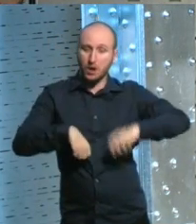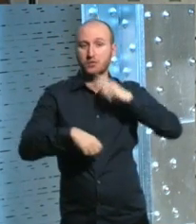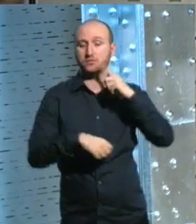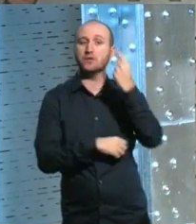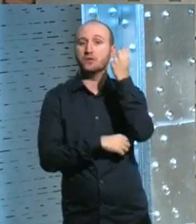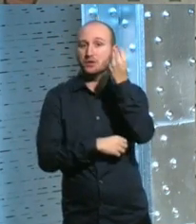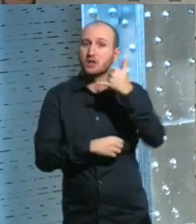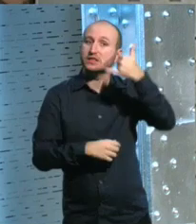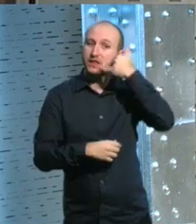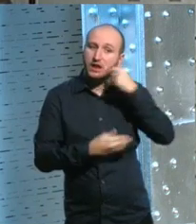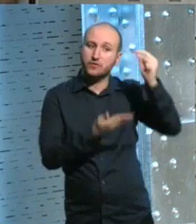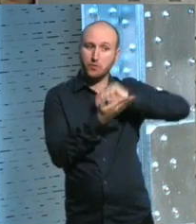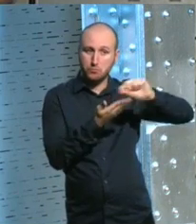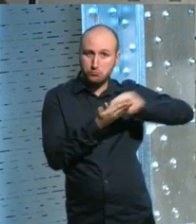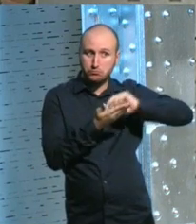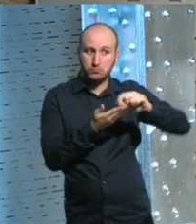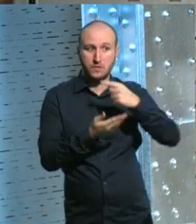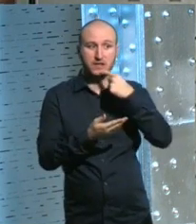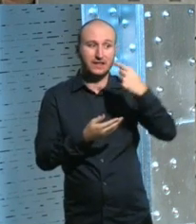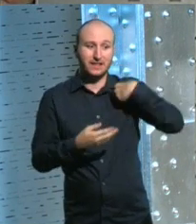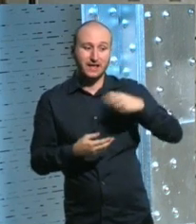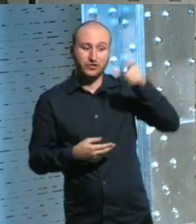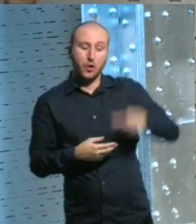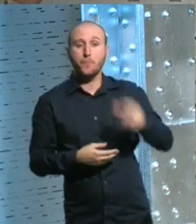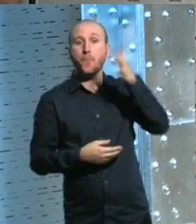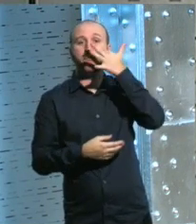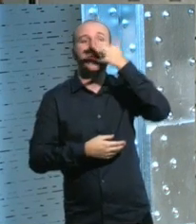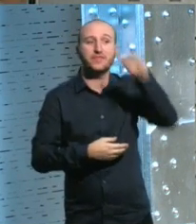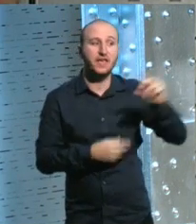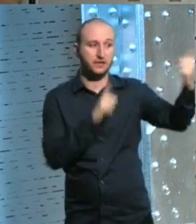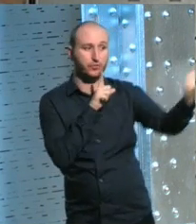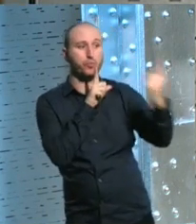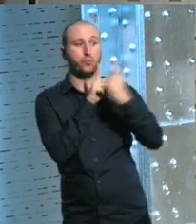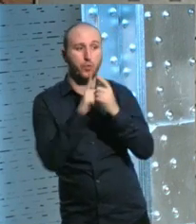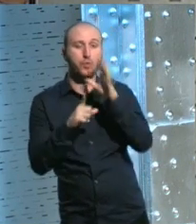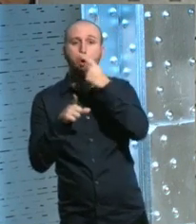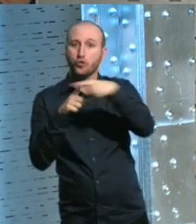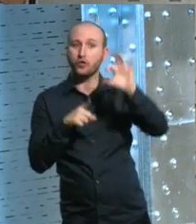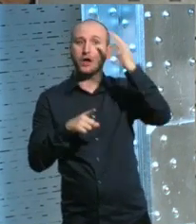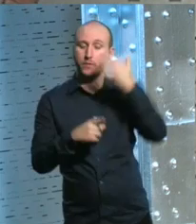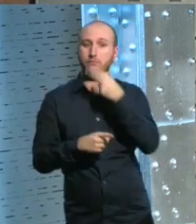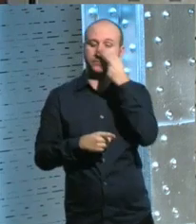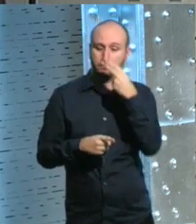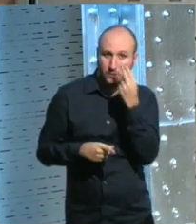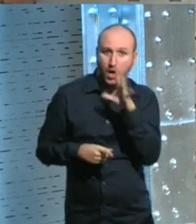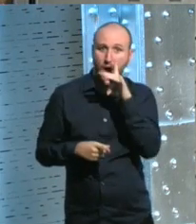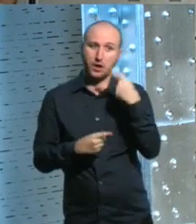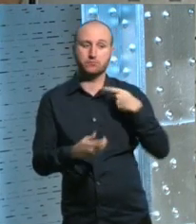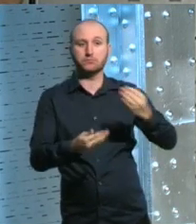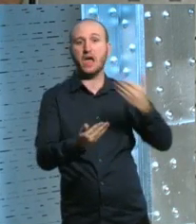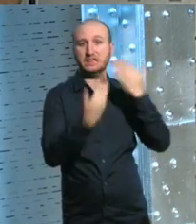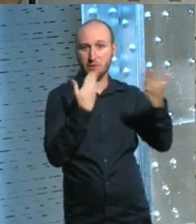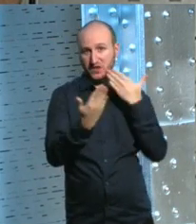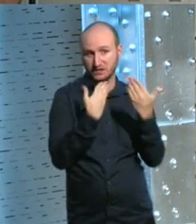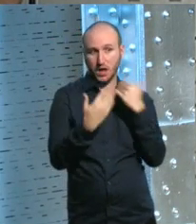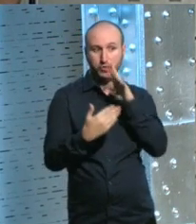habló a un fulano, y le dijo, tengo aquí un francés interesante sobre innovación, etcétera, le acabo de dar una entrevista, lo tienes que